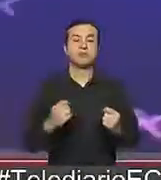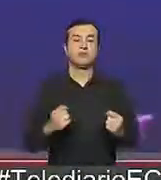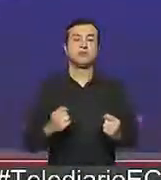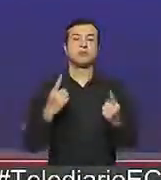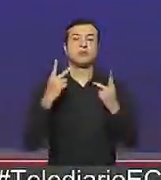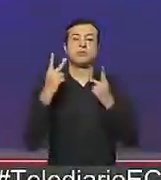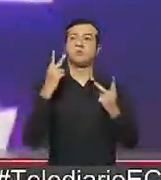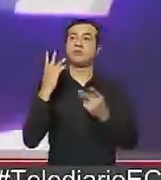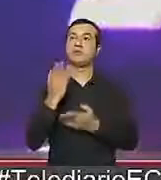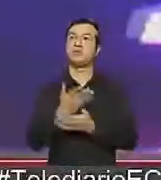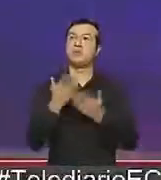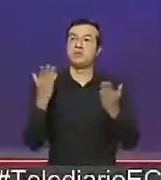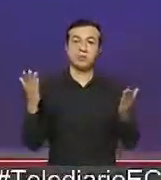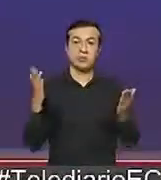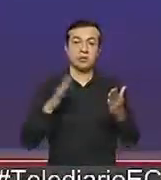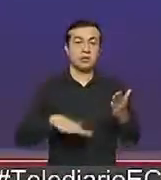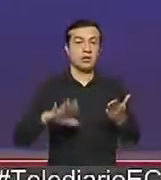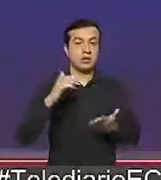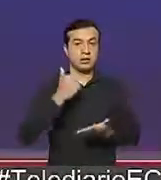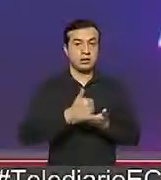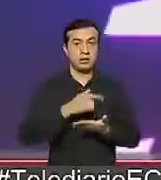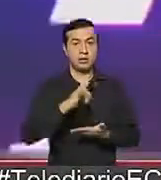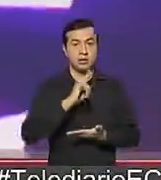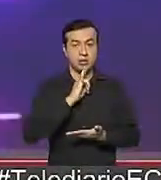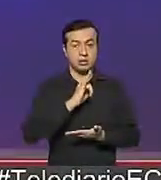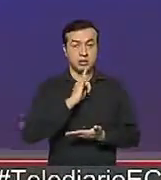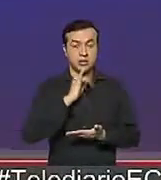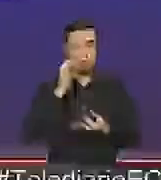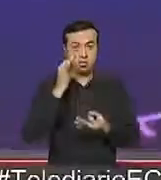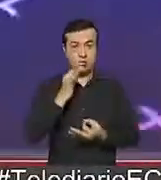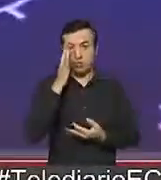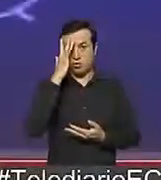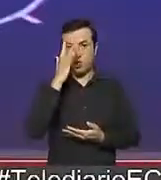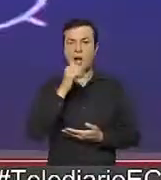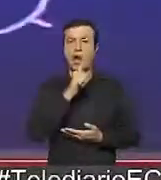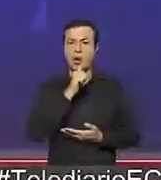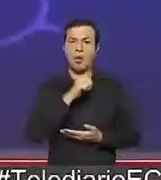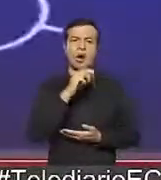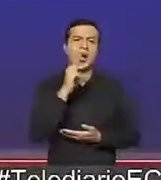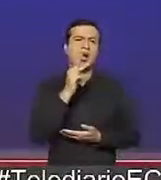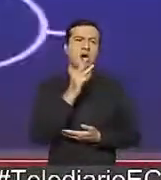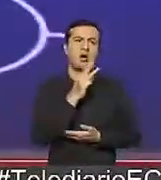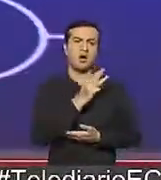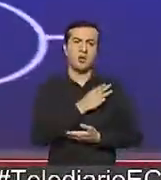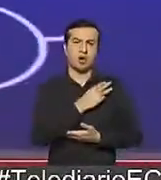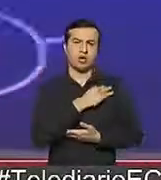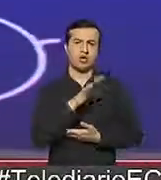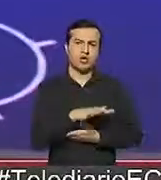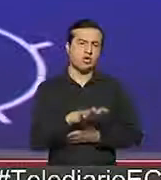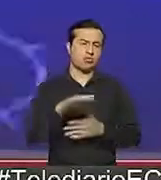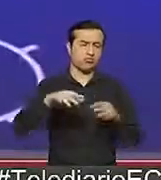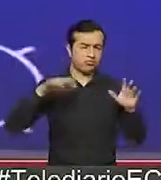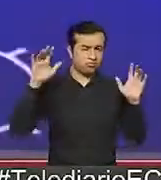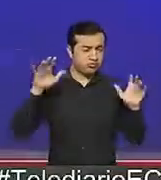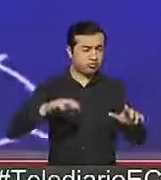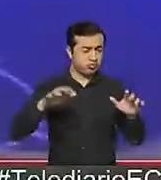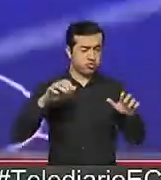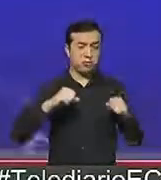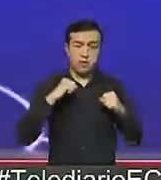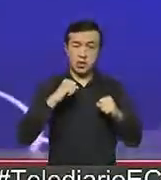Impresionantes imágenes llegan desde la capital de los Estados Unidos por las inundaciones ocurridas en las últimas horas. Veamos los